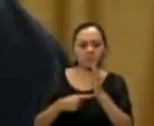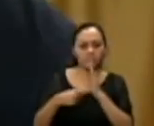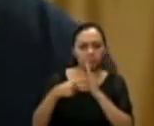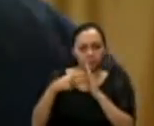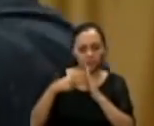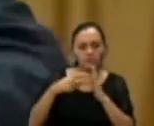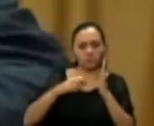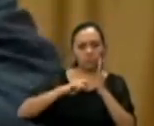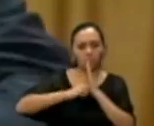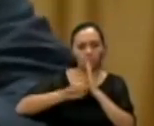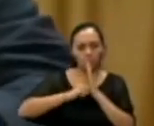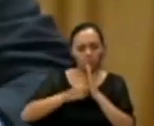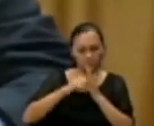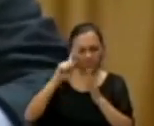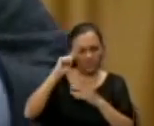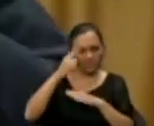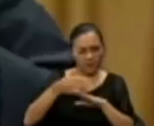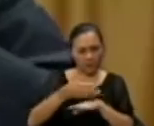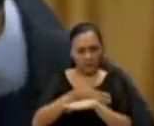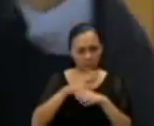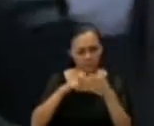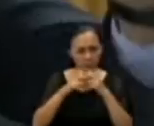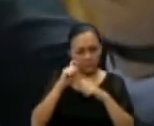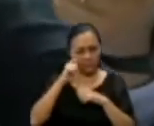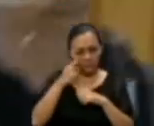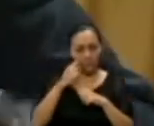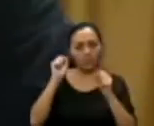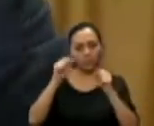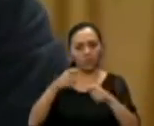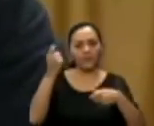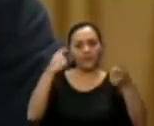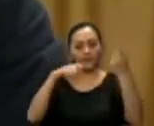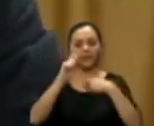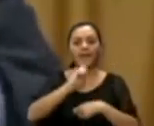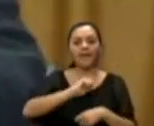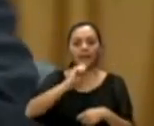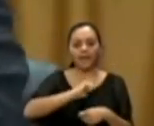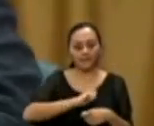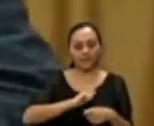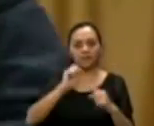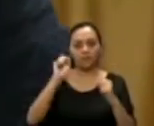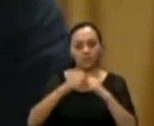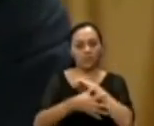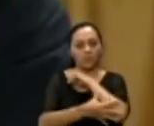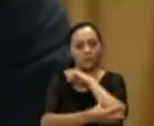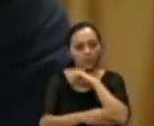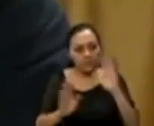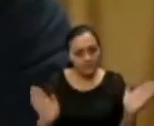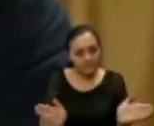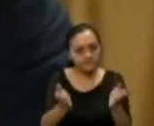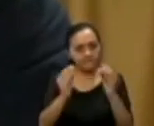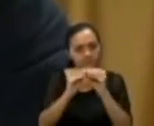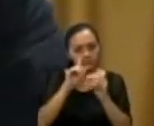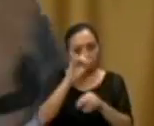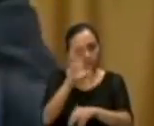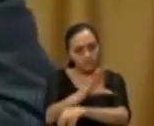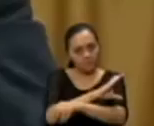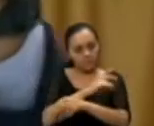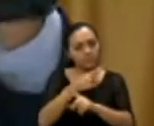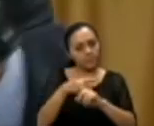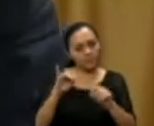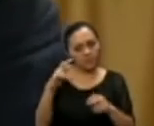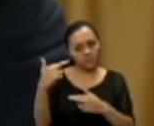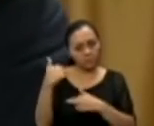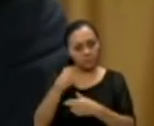los cuyos le vamos a poner área de ese acuerdo eso sirve para poder portar carne lo que hay que sacar de la pobreza a los campesinos pero así la